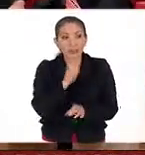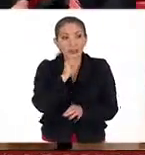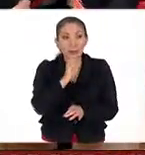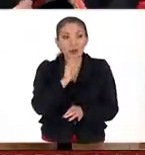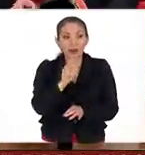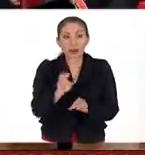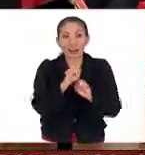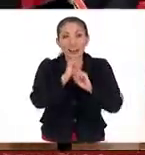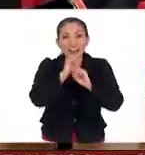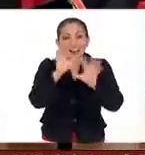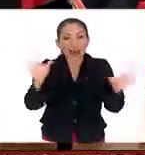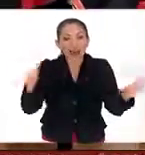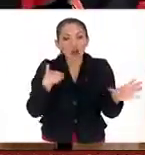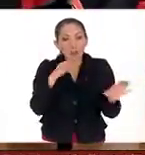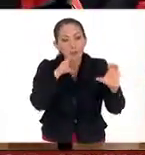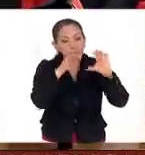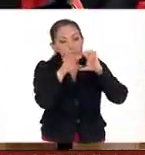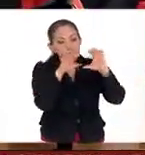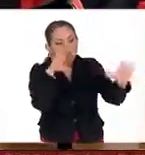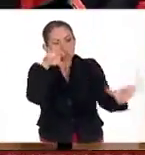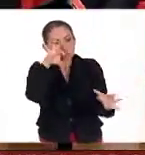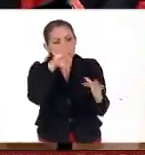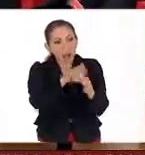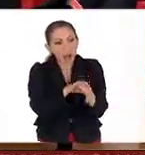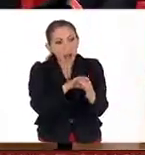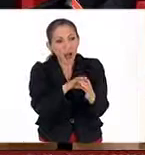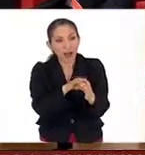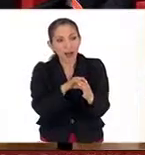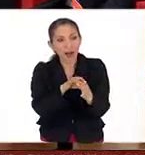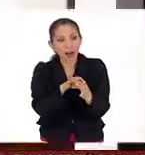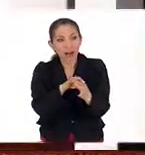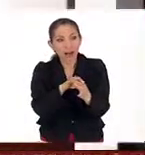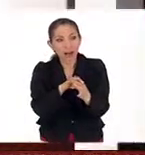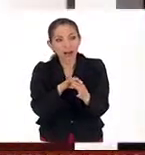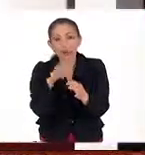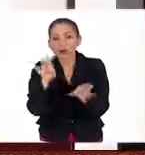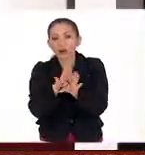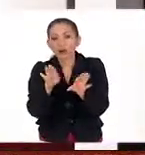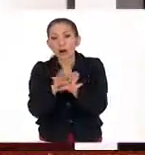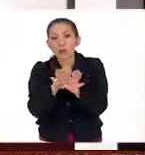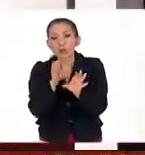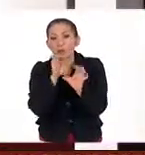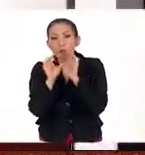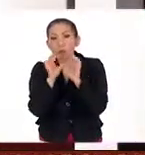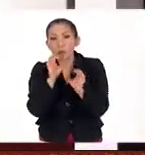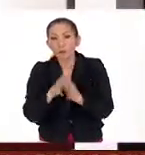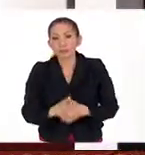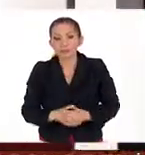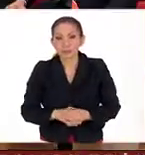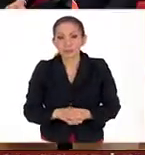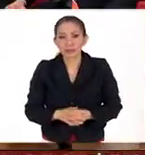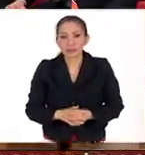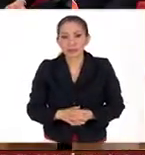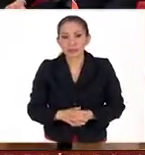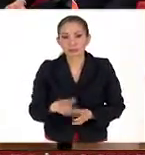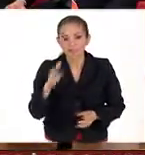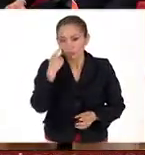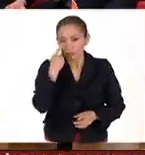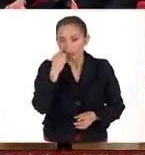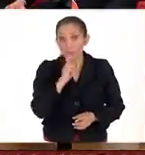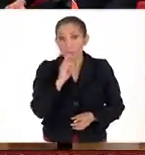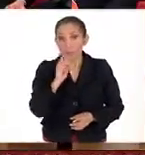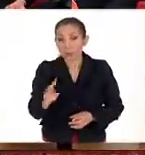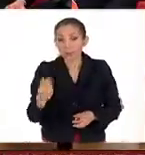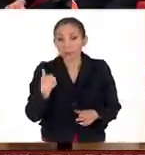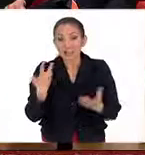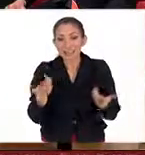voz obviamente va intercomunicada con la comunicación. En ese sentido, ¿cómo nos comunicamos? Sí, la voz es el